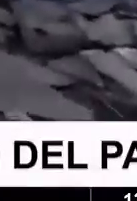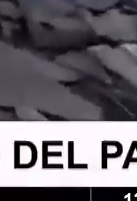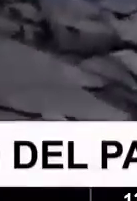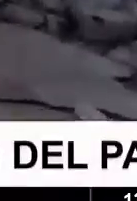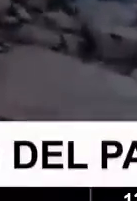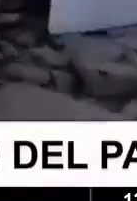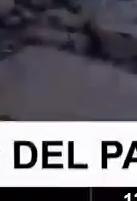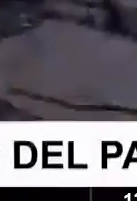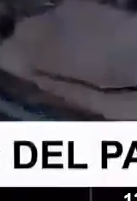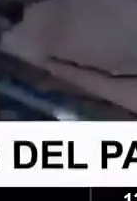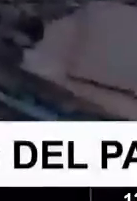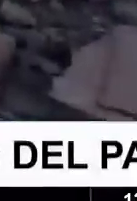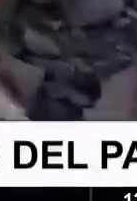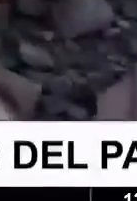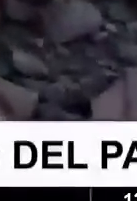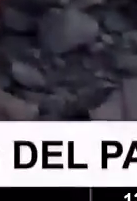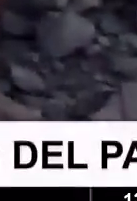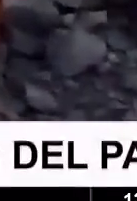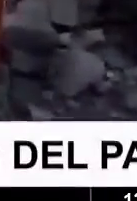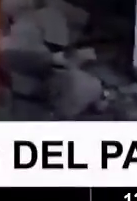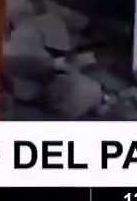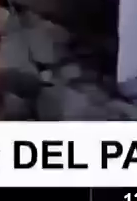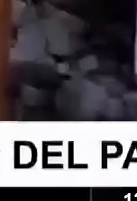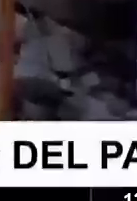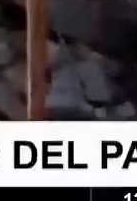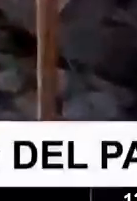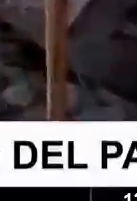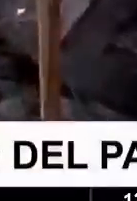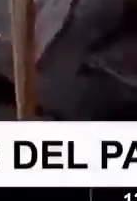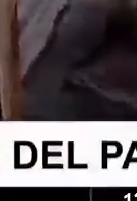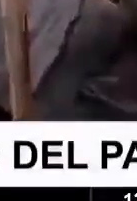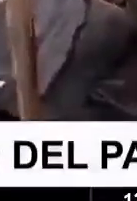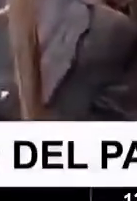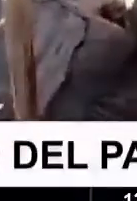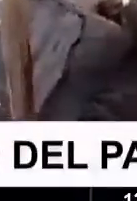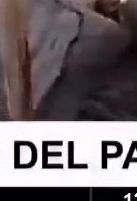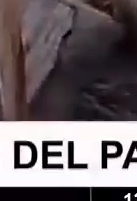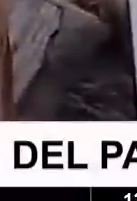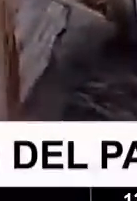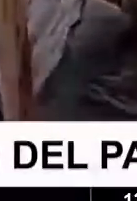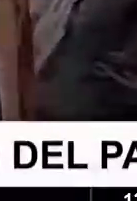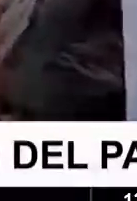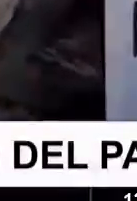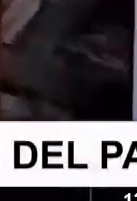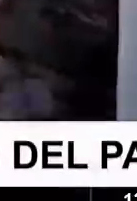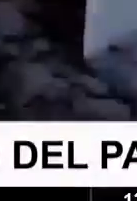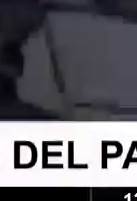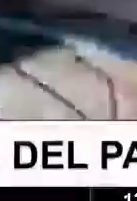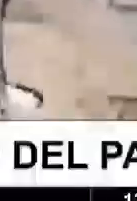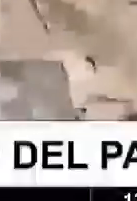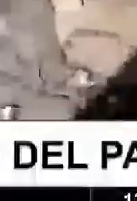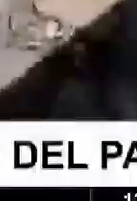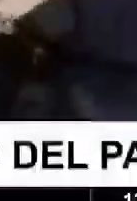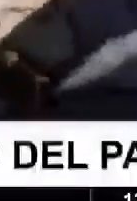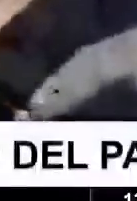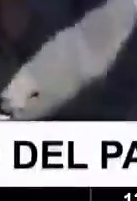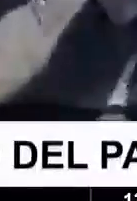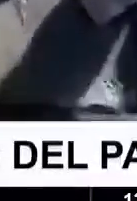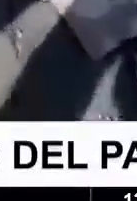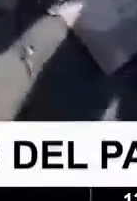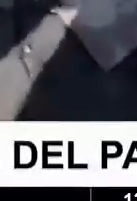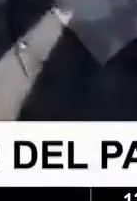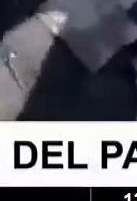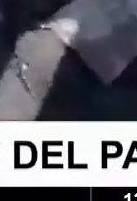Y no todos están conectados con los grupos. ¿Van a seguir desarmando el mausoleo? No lo sabemos porque no me hago responsable.